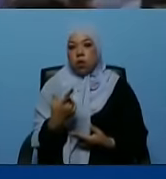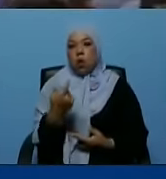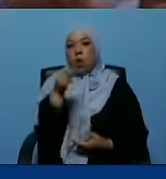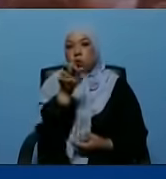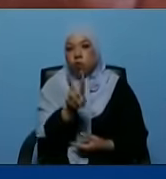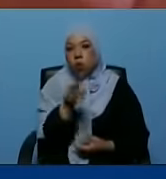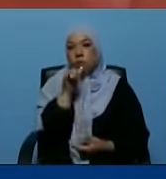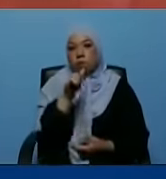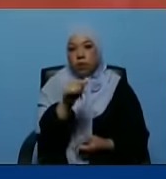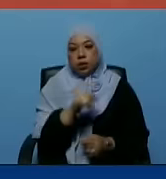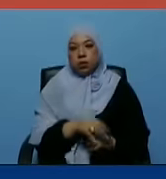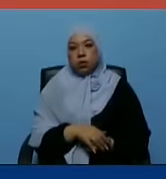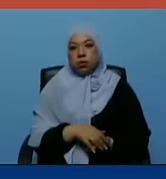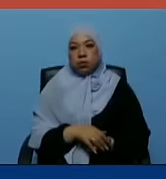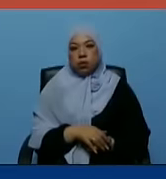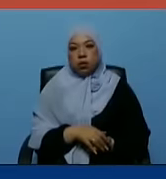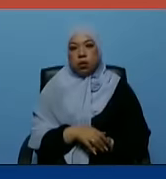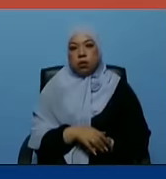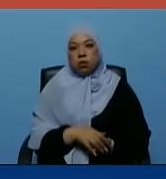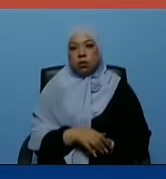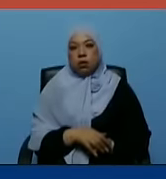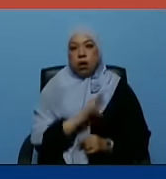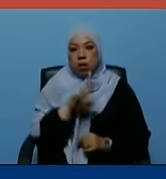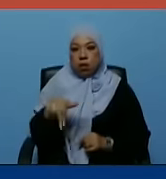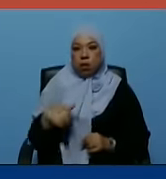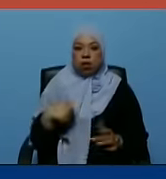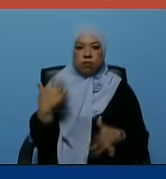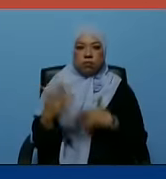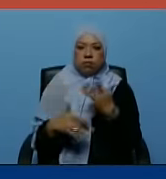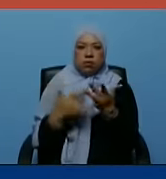datos. Pero que quede entre nosotros aquí.